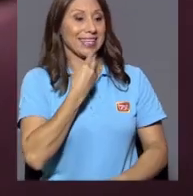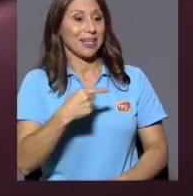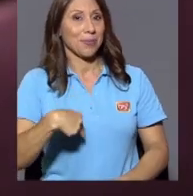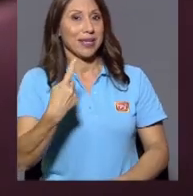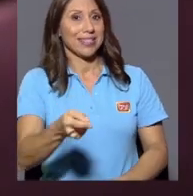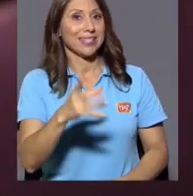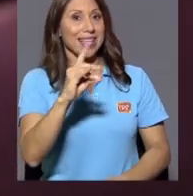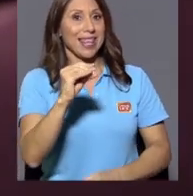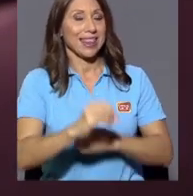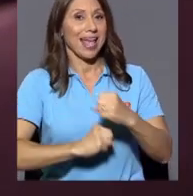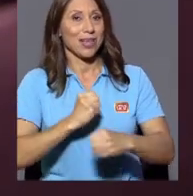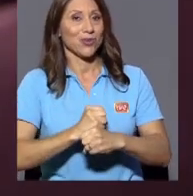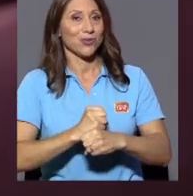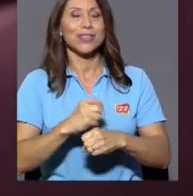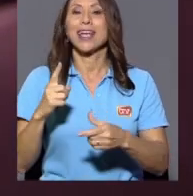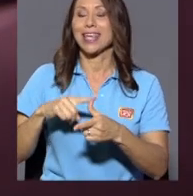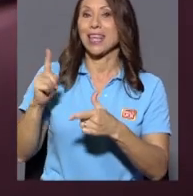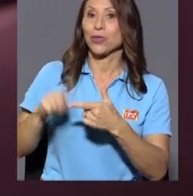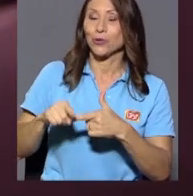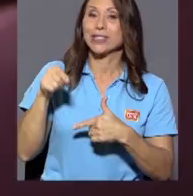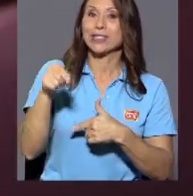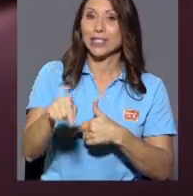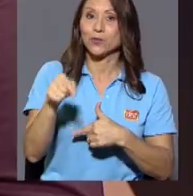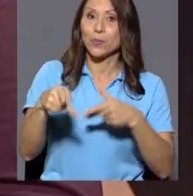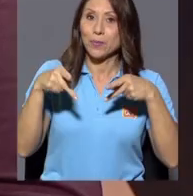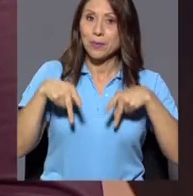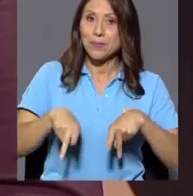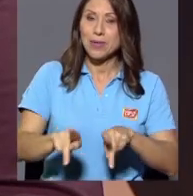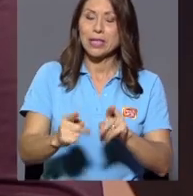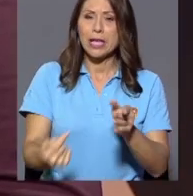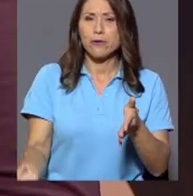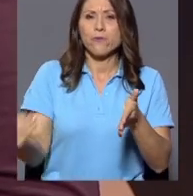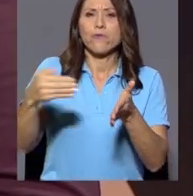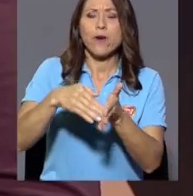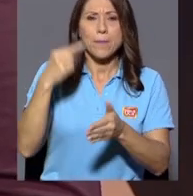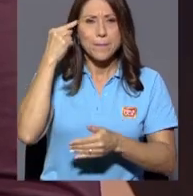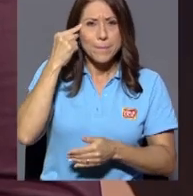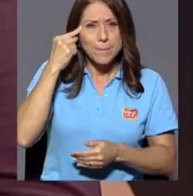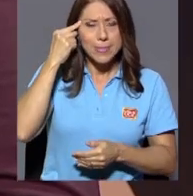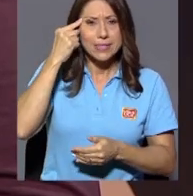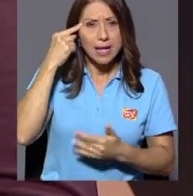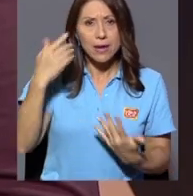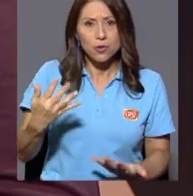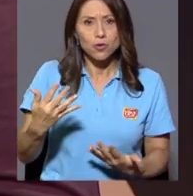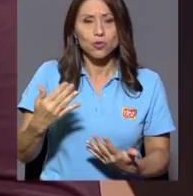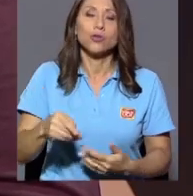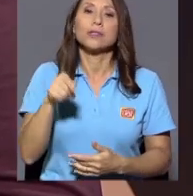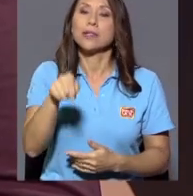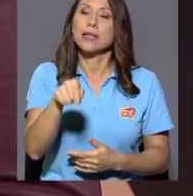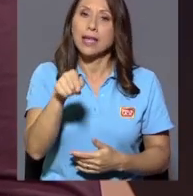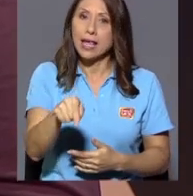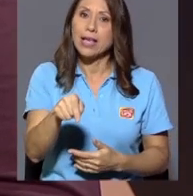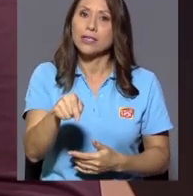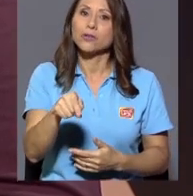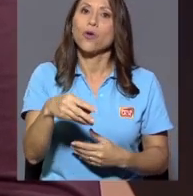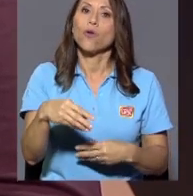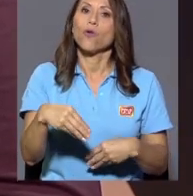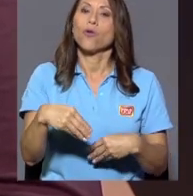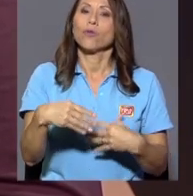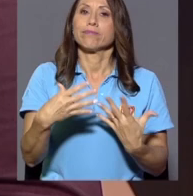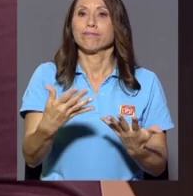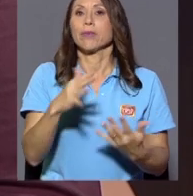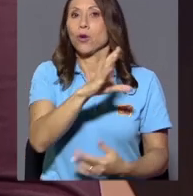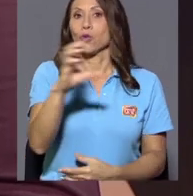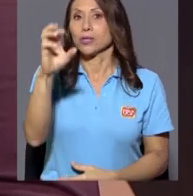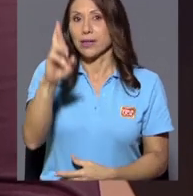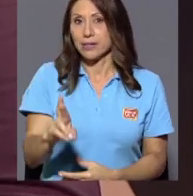creemos atentan y que entonces nos permite repensar nos y que fue dando y costa rica es